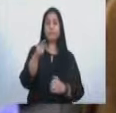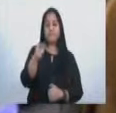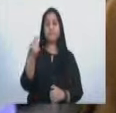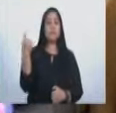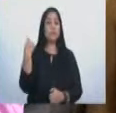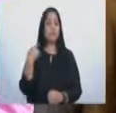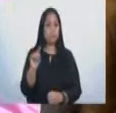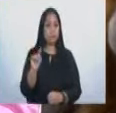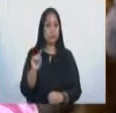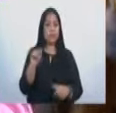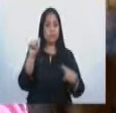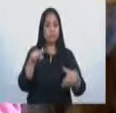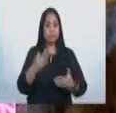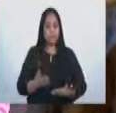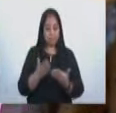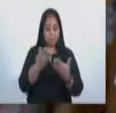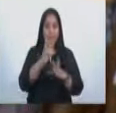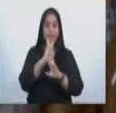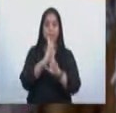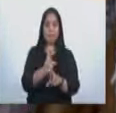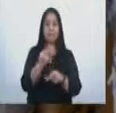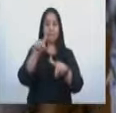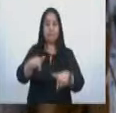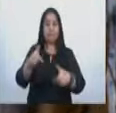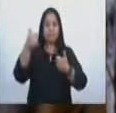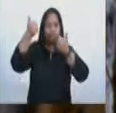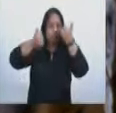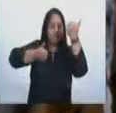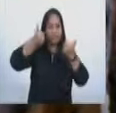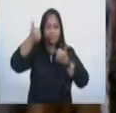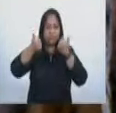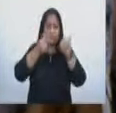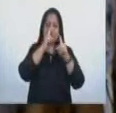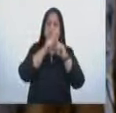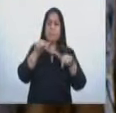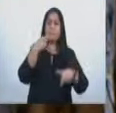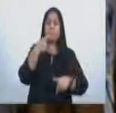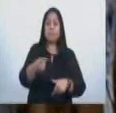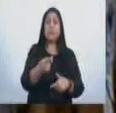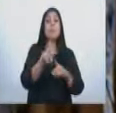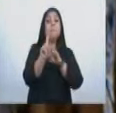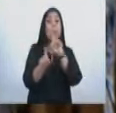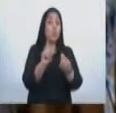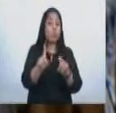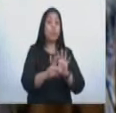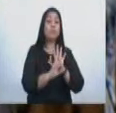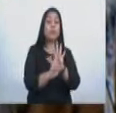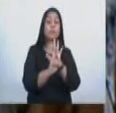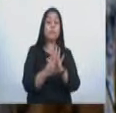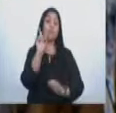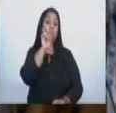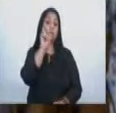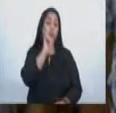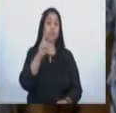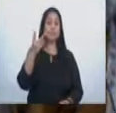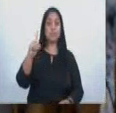para dar respuestas a las inquietudes y preguntas de representantes de las juventudes